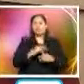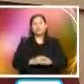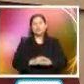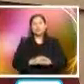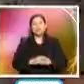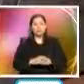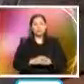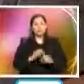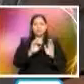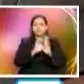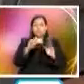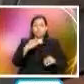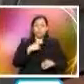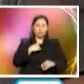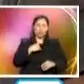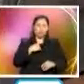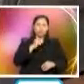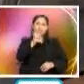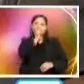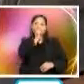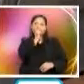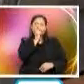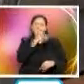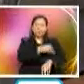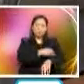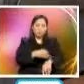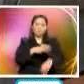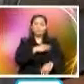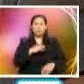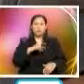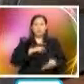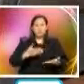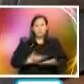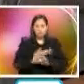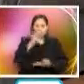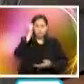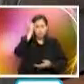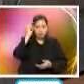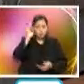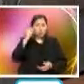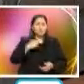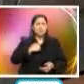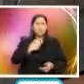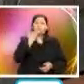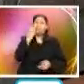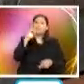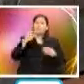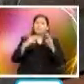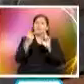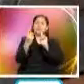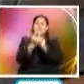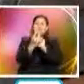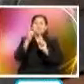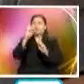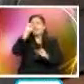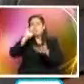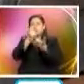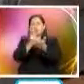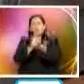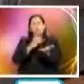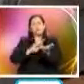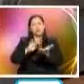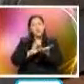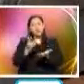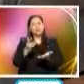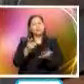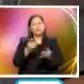por ejemplo, yo, en este caso, yo soy un padre de familia de un niño con síndrome de Down. Me interesa ir con ustedes a que me asesoren, a que me brinden